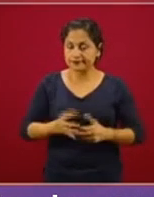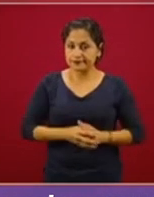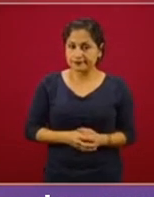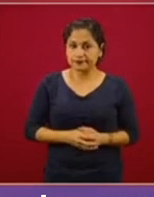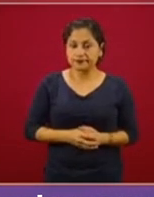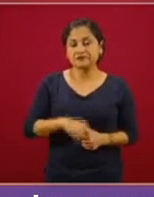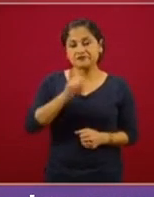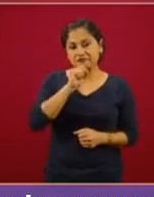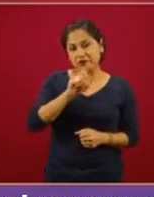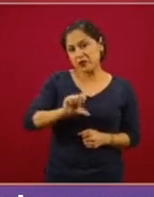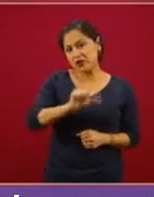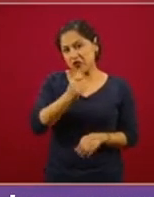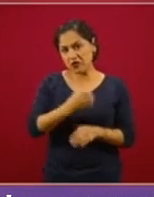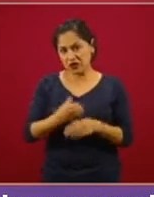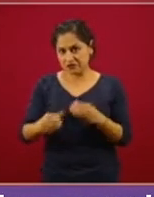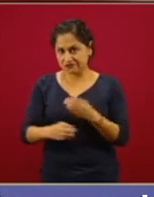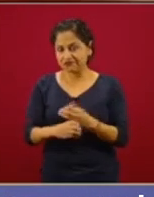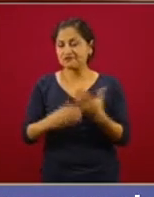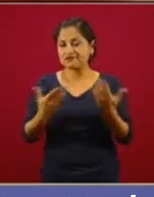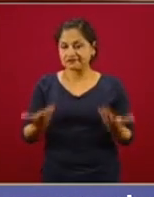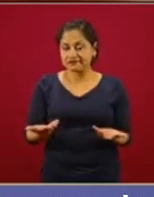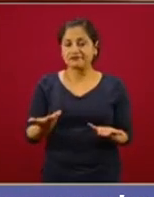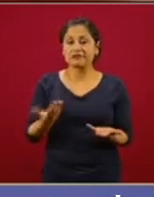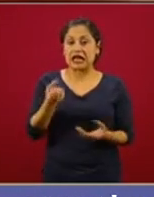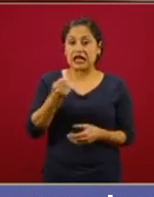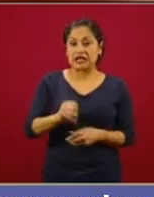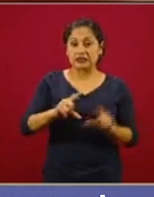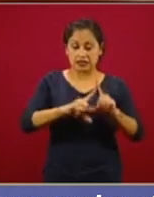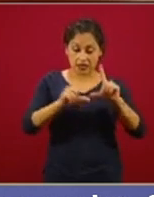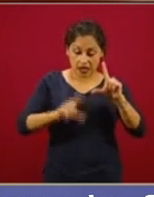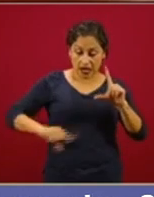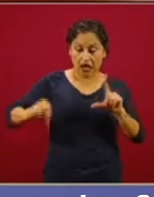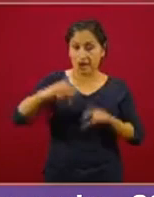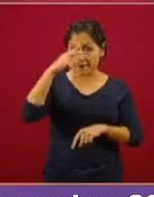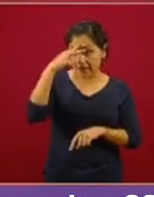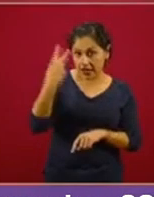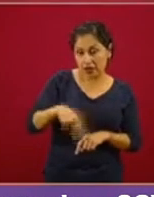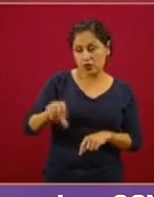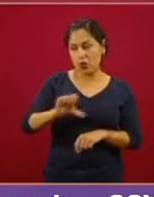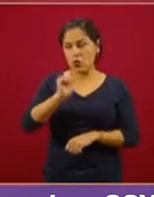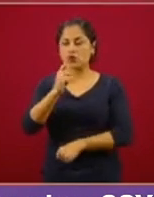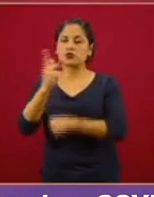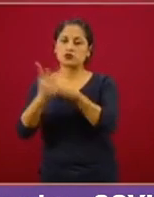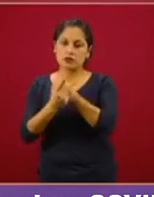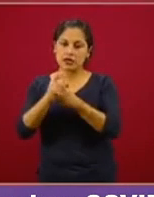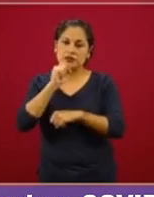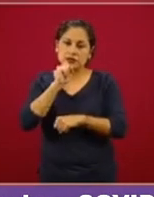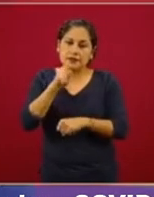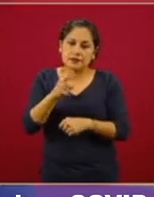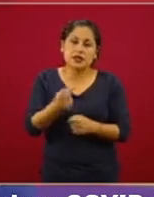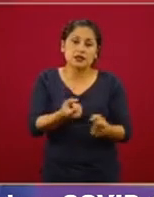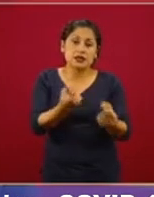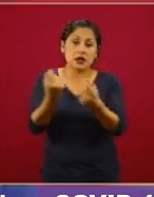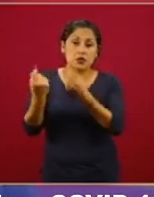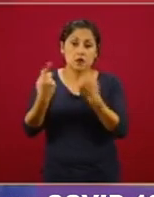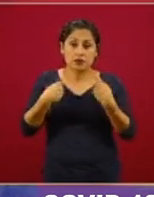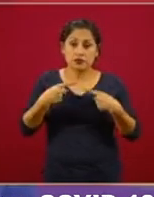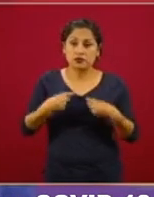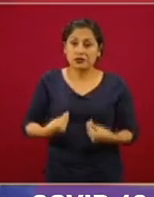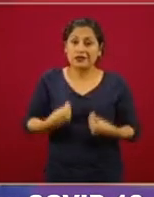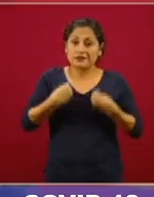fenómenos diversos, lleva a que en México existan, como en otras latitudes, también personas en situación de calle. Y son personas que